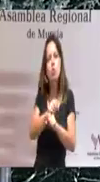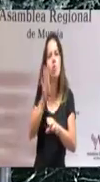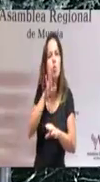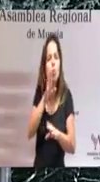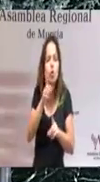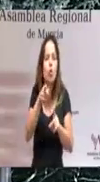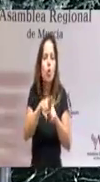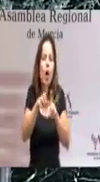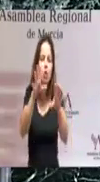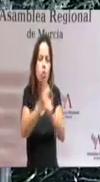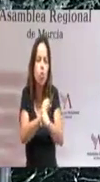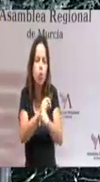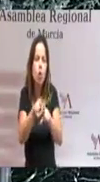dirigiendo